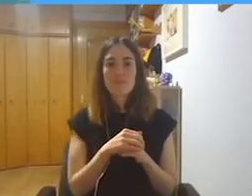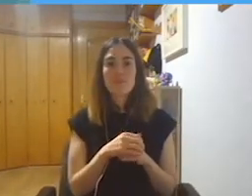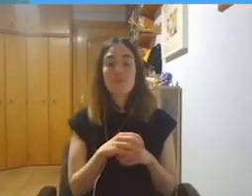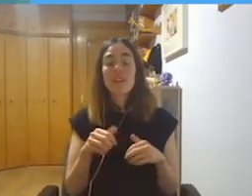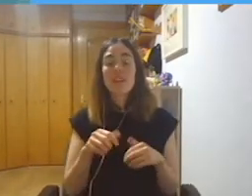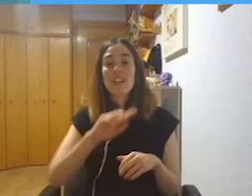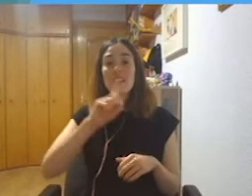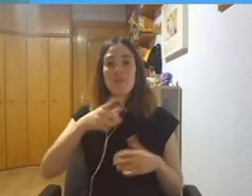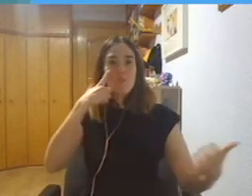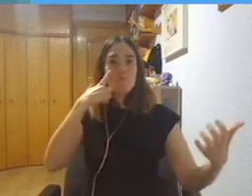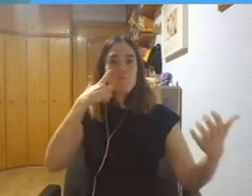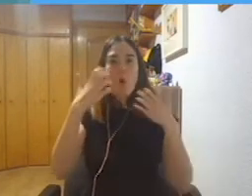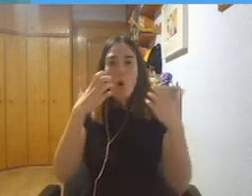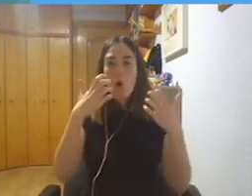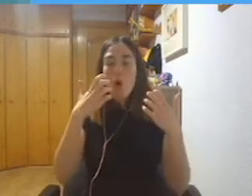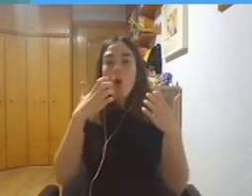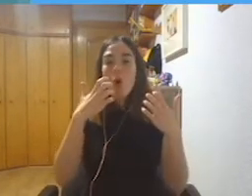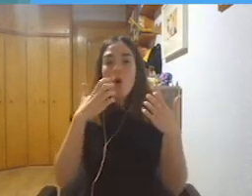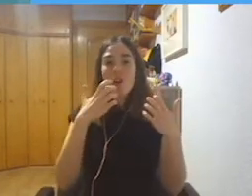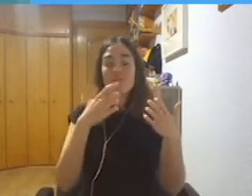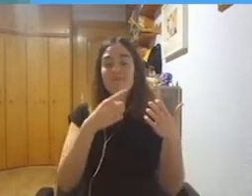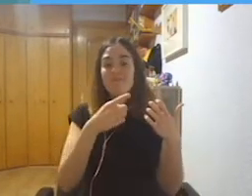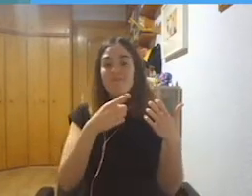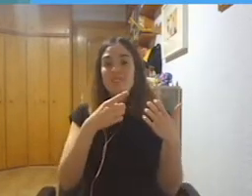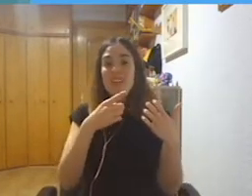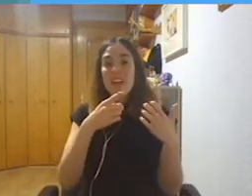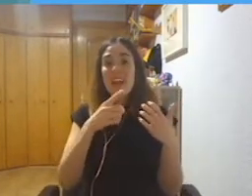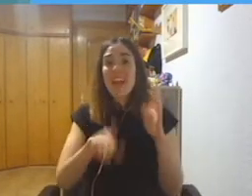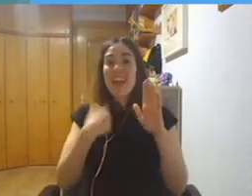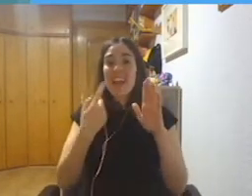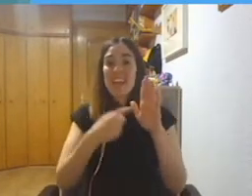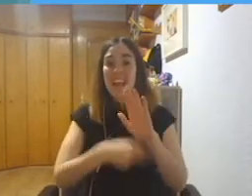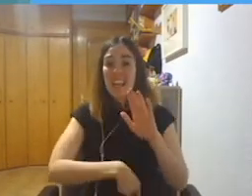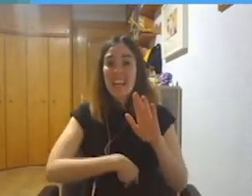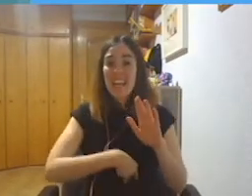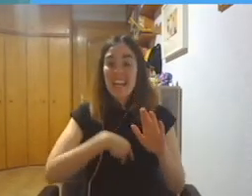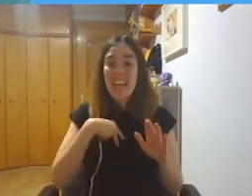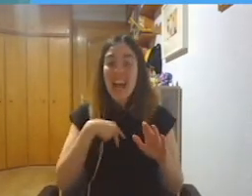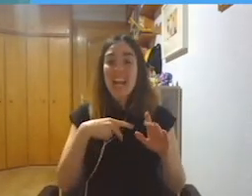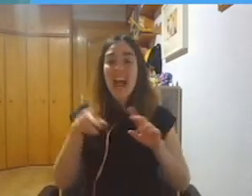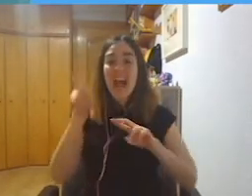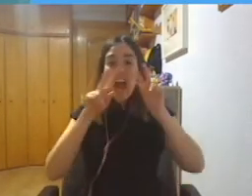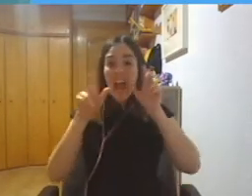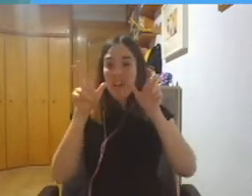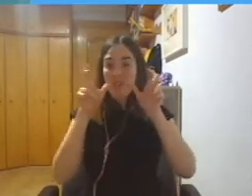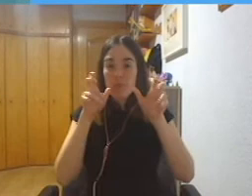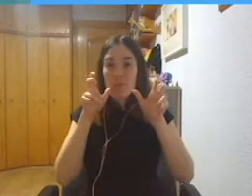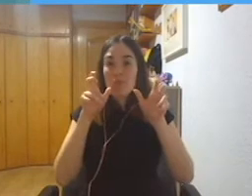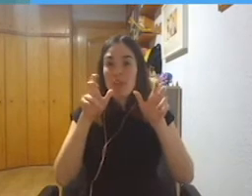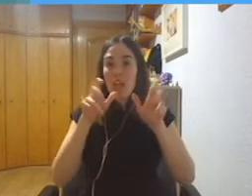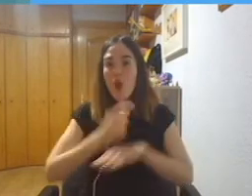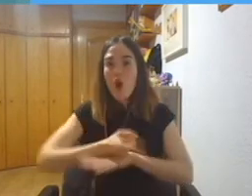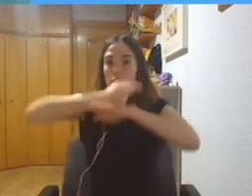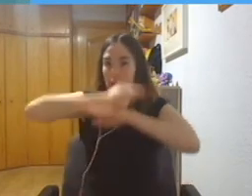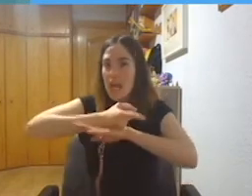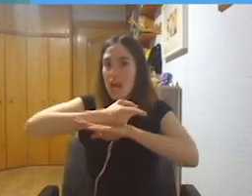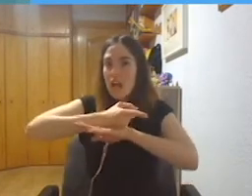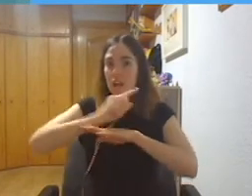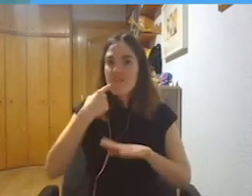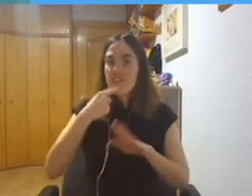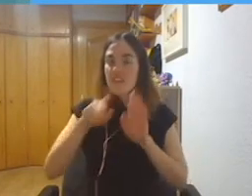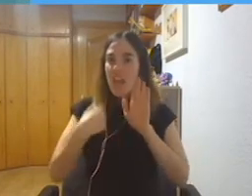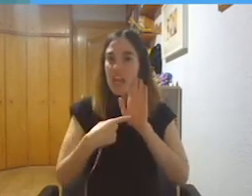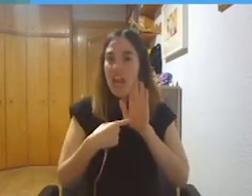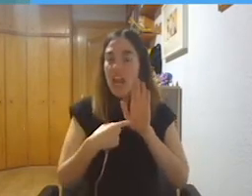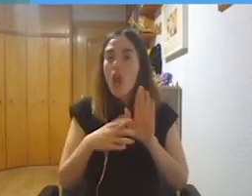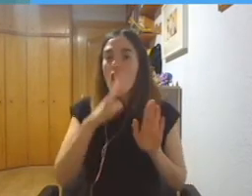También llamó la atención eso, que teniendo en cuenta que la Ley General del Audiovisual Español obliga, es que lo dice la